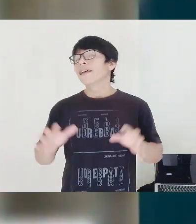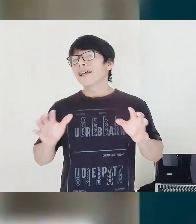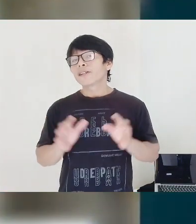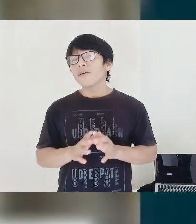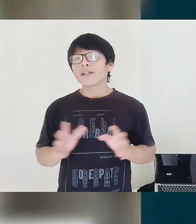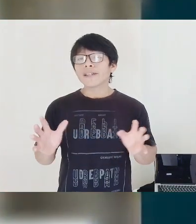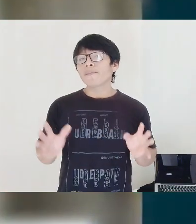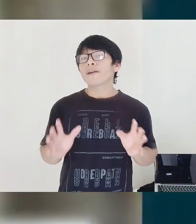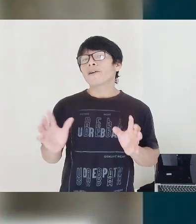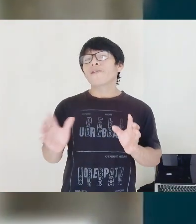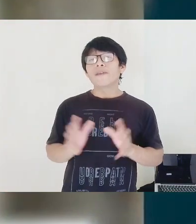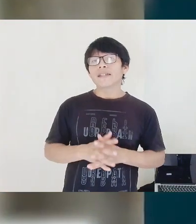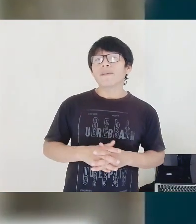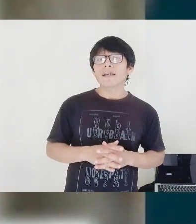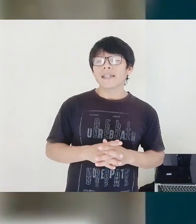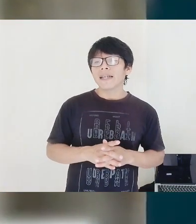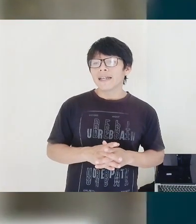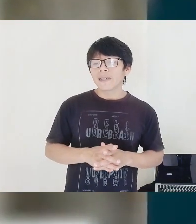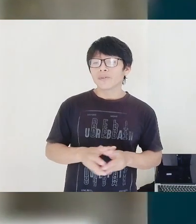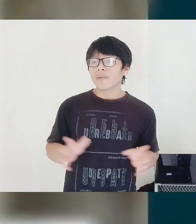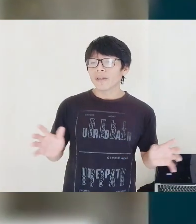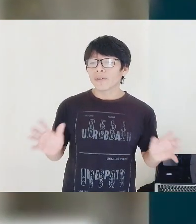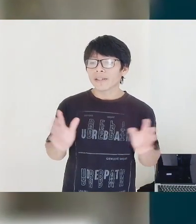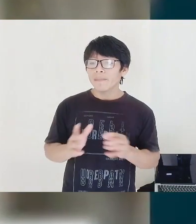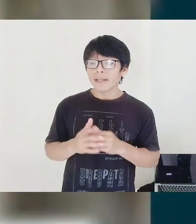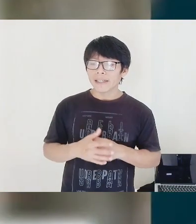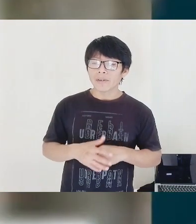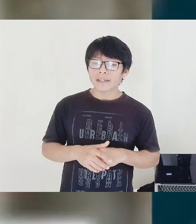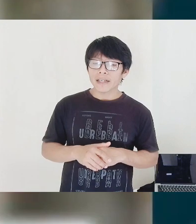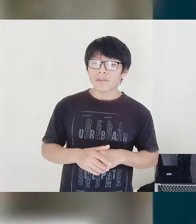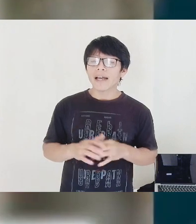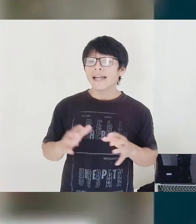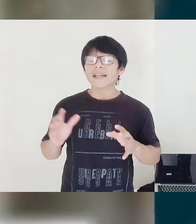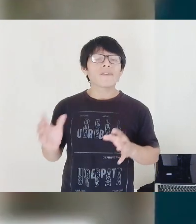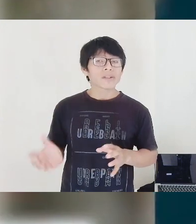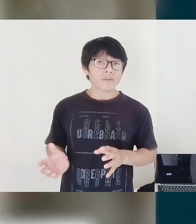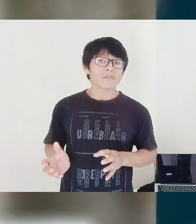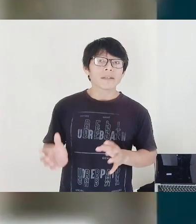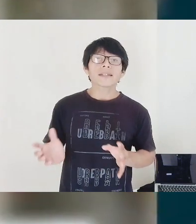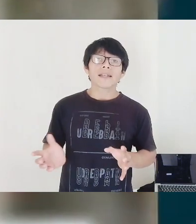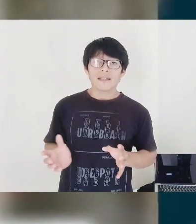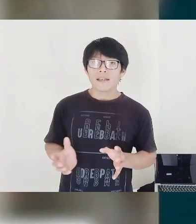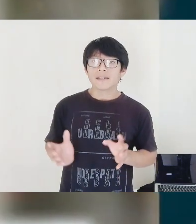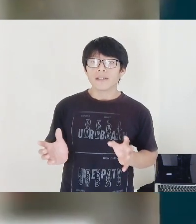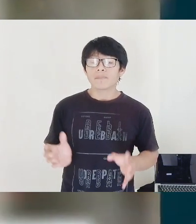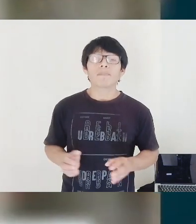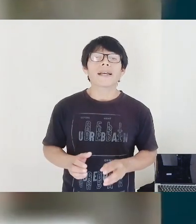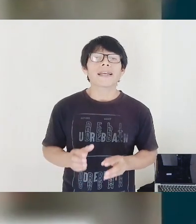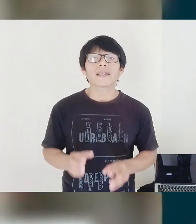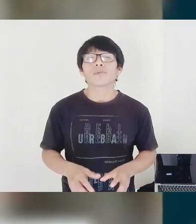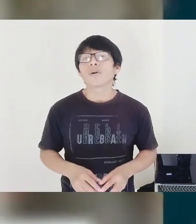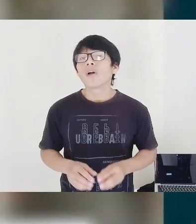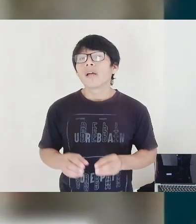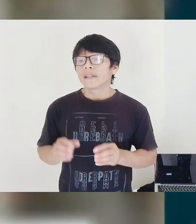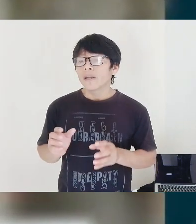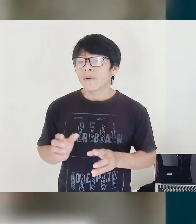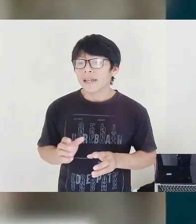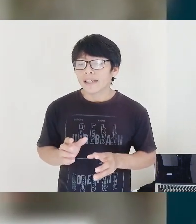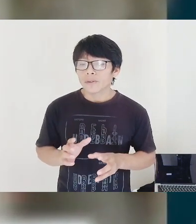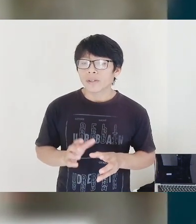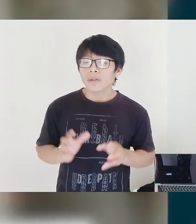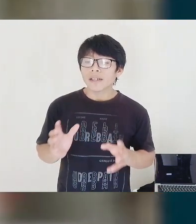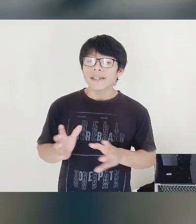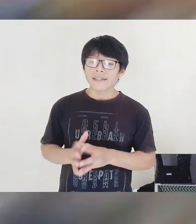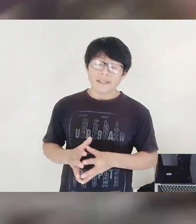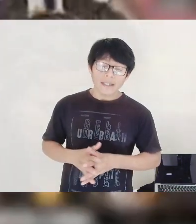Obrador, todo el tiempo en la conferencia mañanera, estuvo hablando del tema de Genaro García Luna. Reflexión, más que nada, en serio, para que esto, de lo